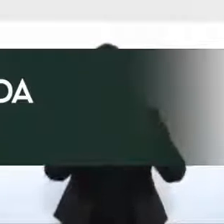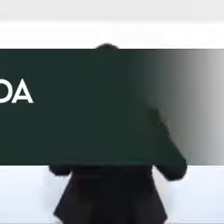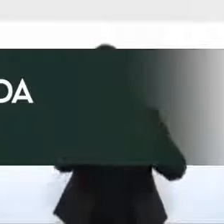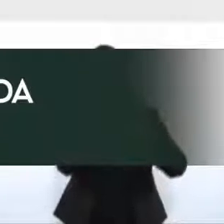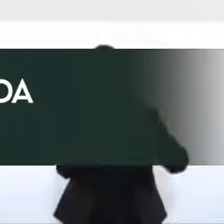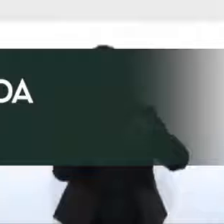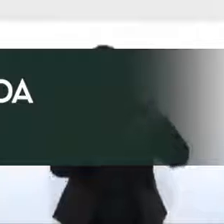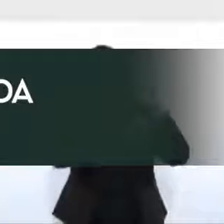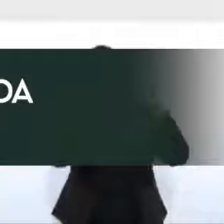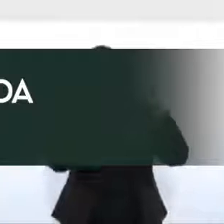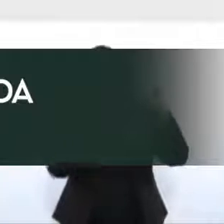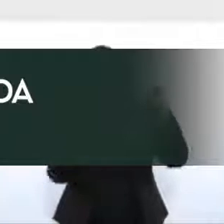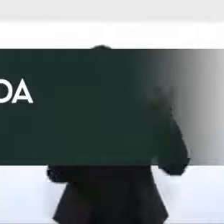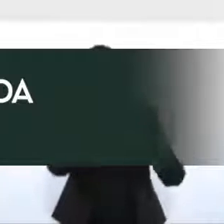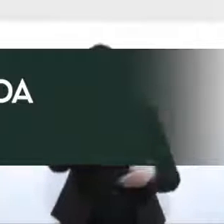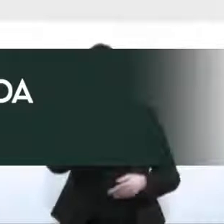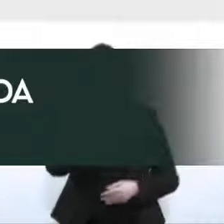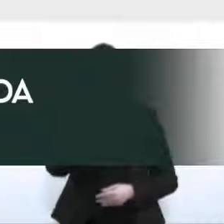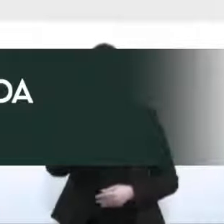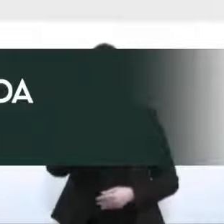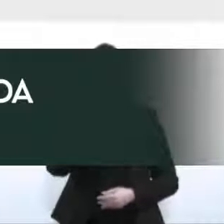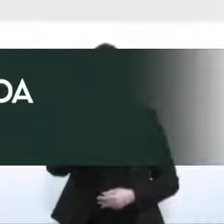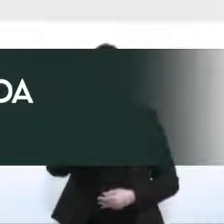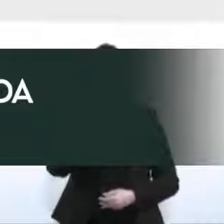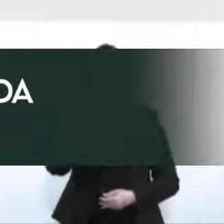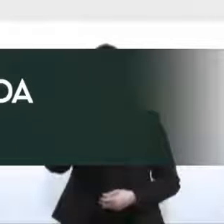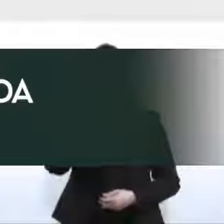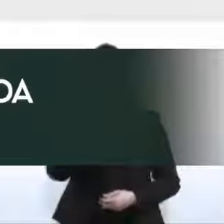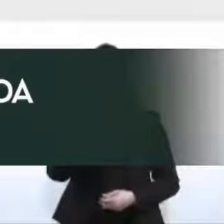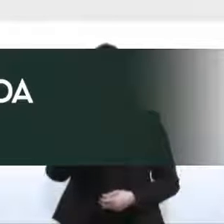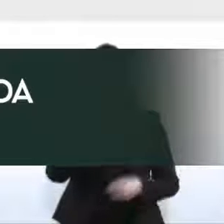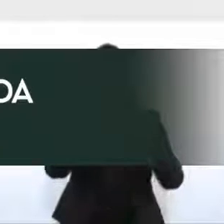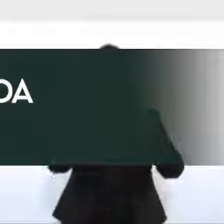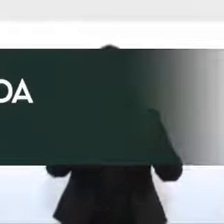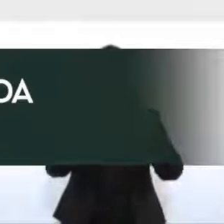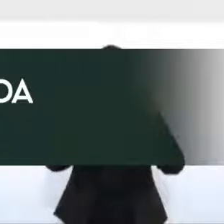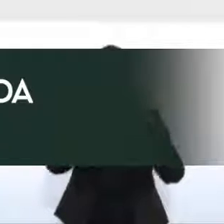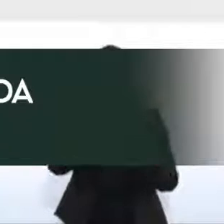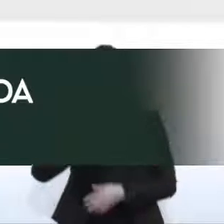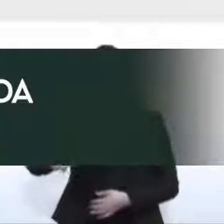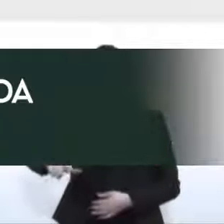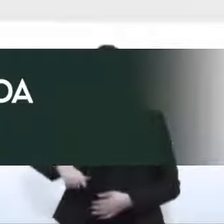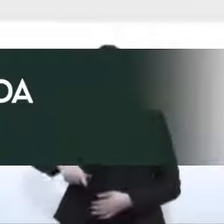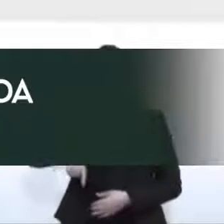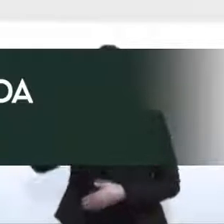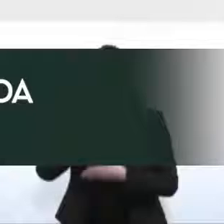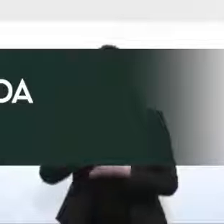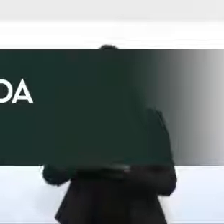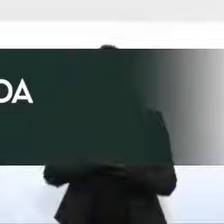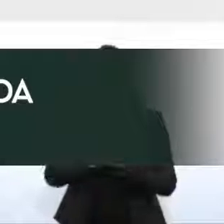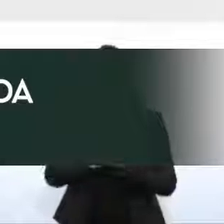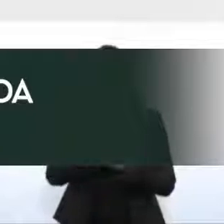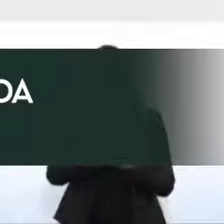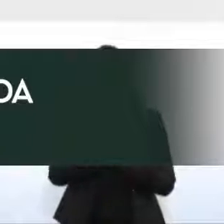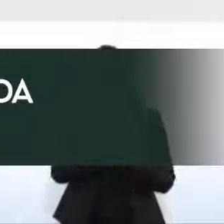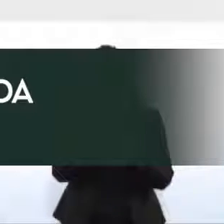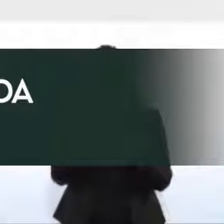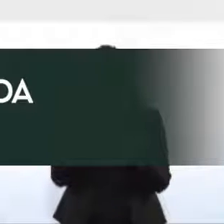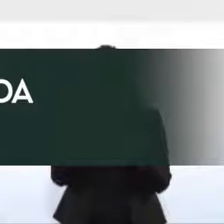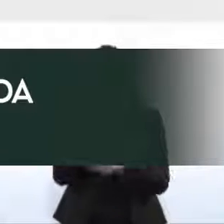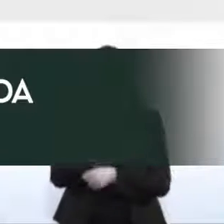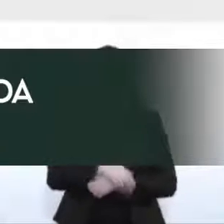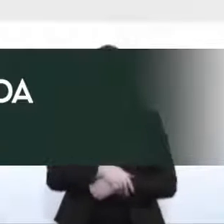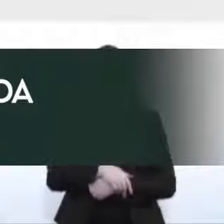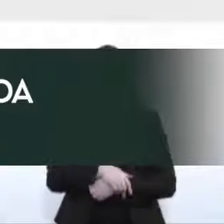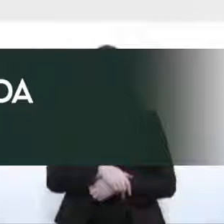www.cdmx.gob.mx, para integrar en un solo espacio toda la información útil para acceder a trámites, servicios y programas, con lo que se alinea las